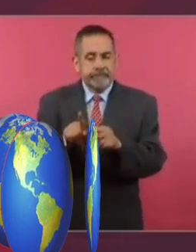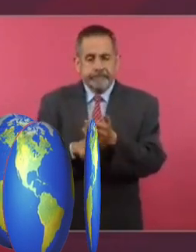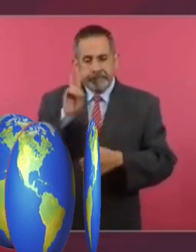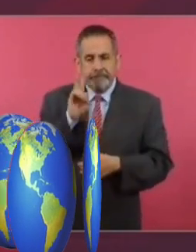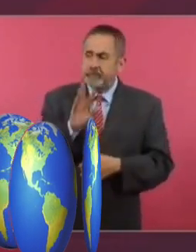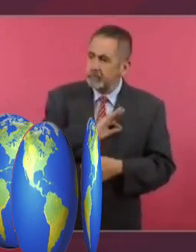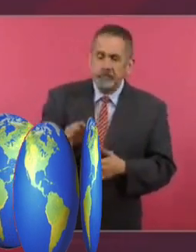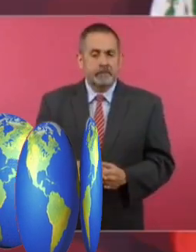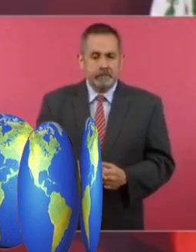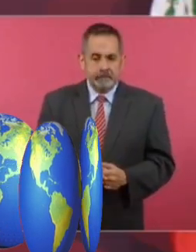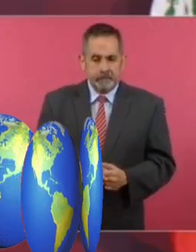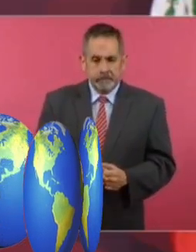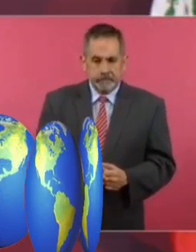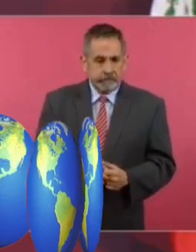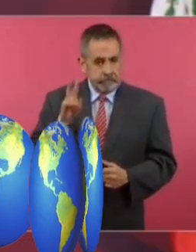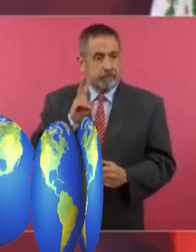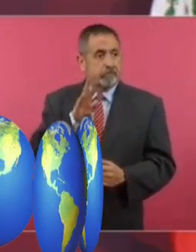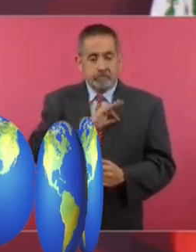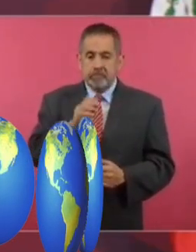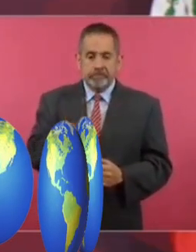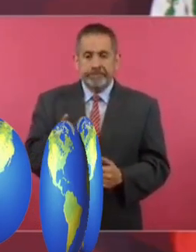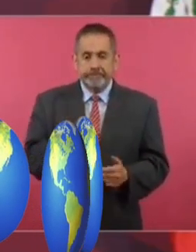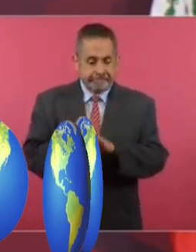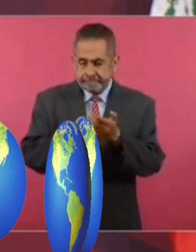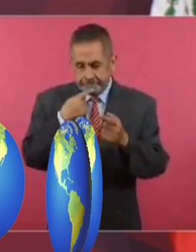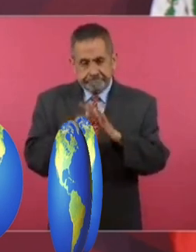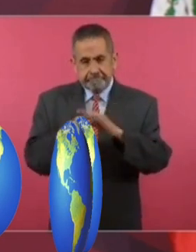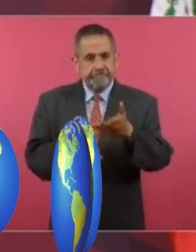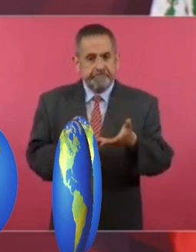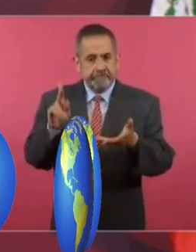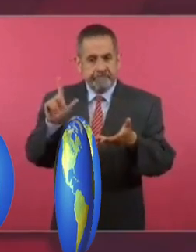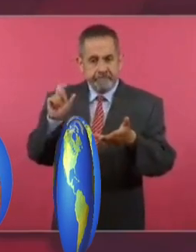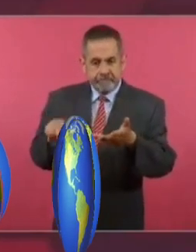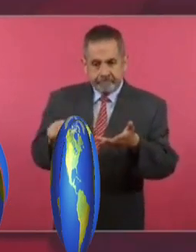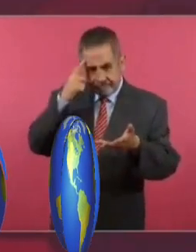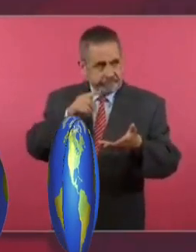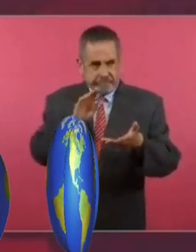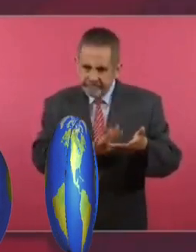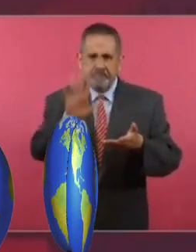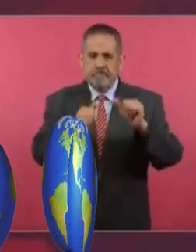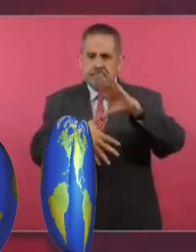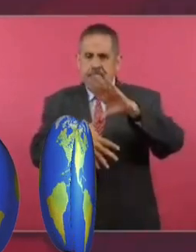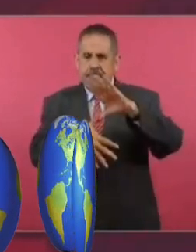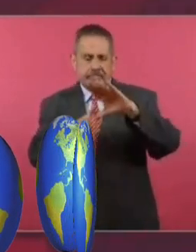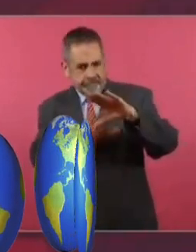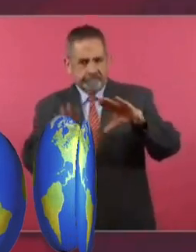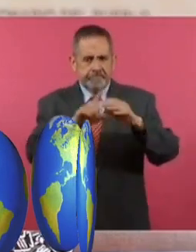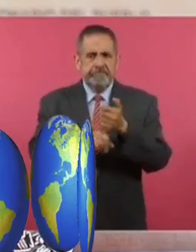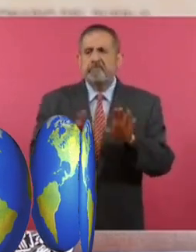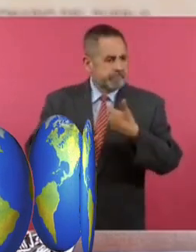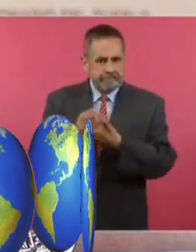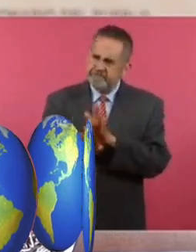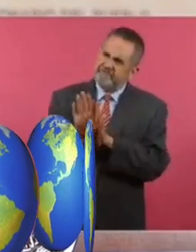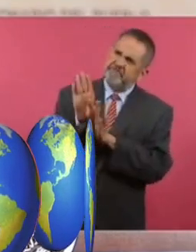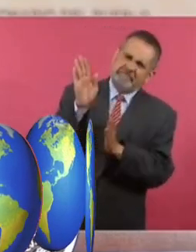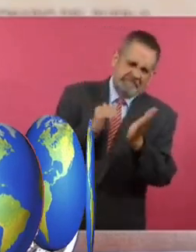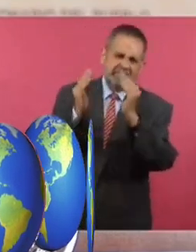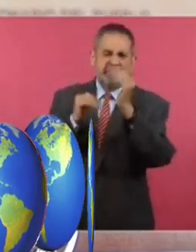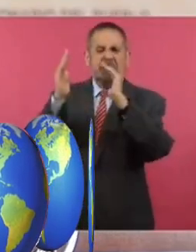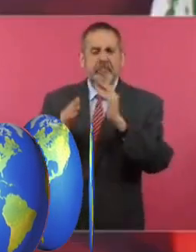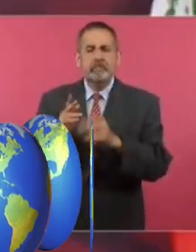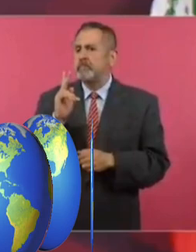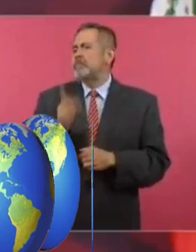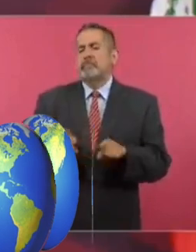se pueda poner en marcha, en práctica, un plan para toda la América, un plan de desarrollo,